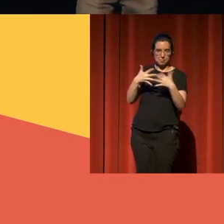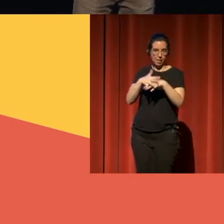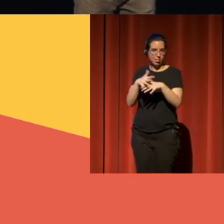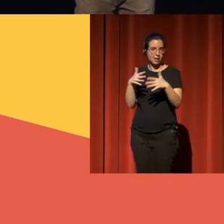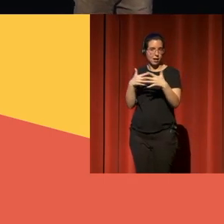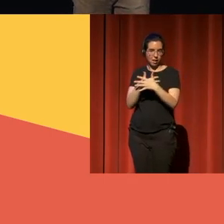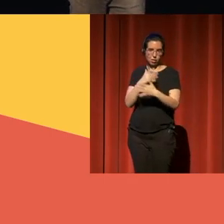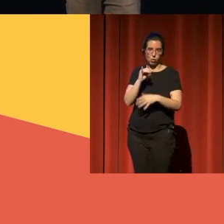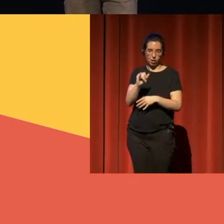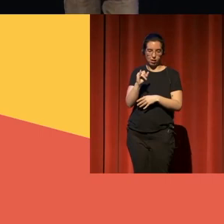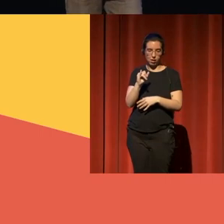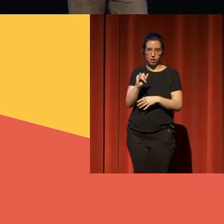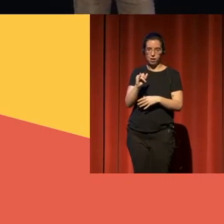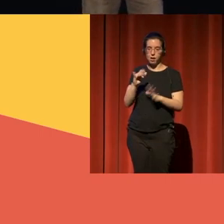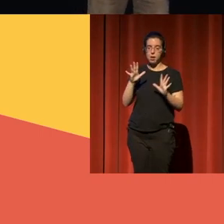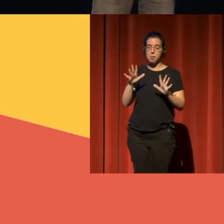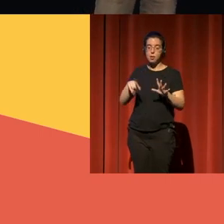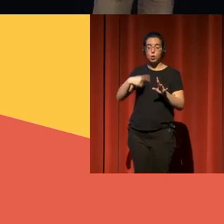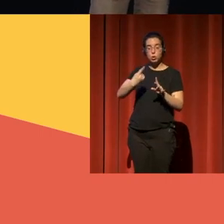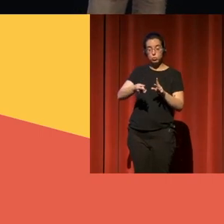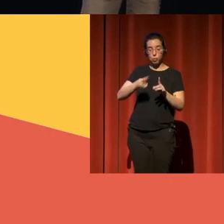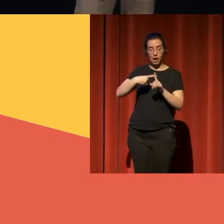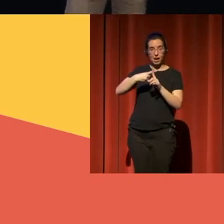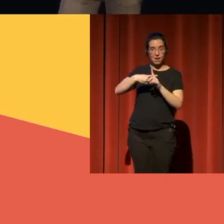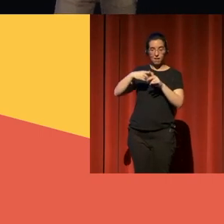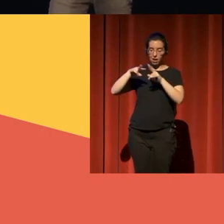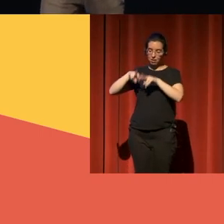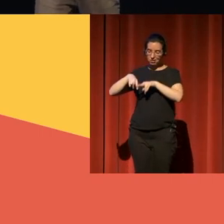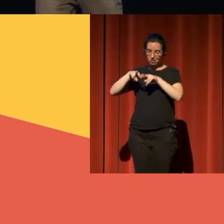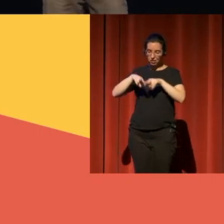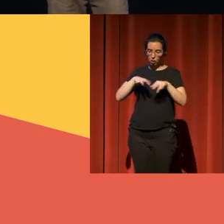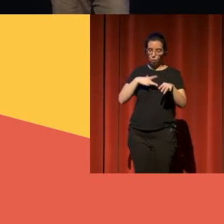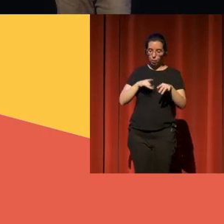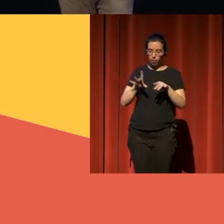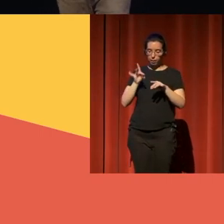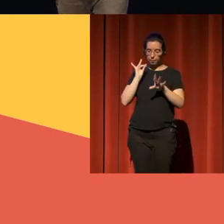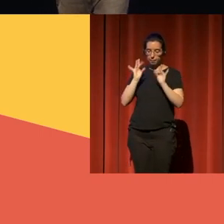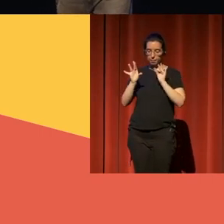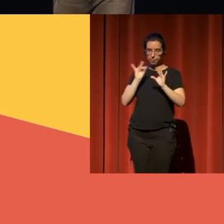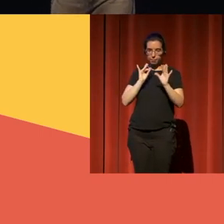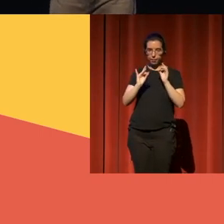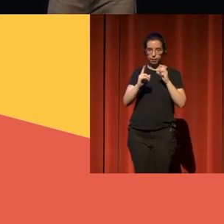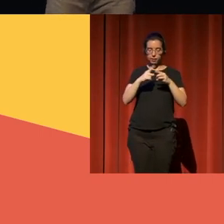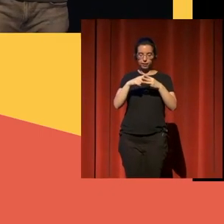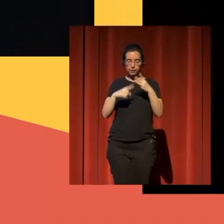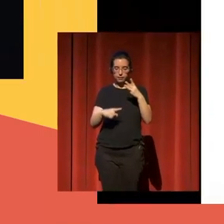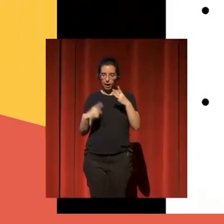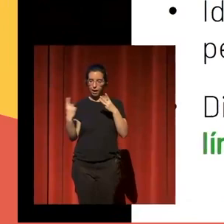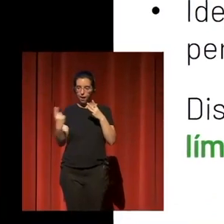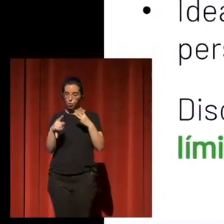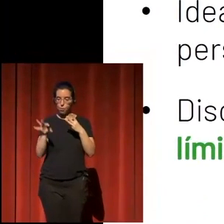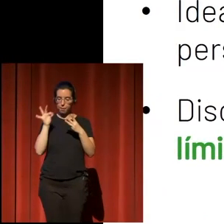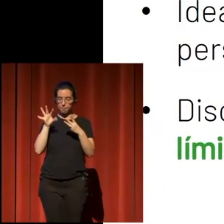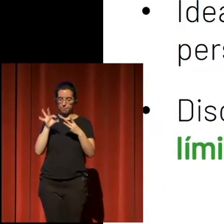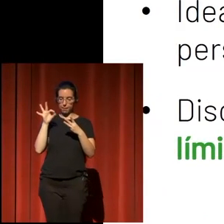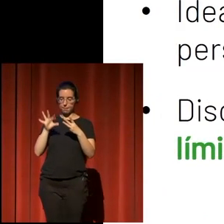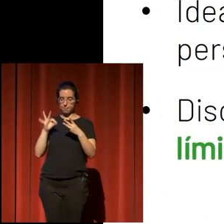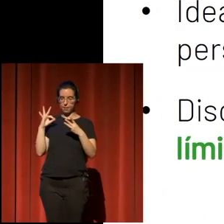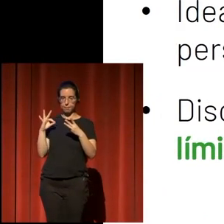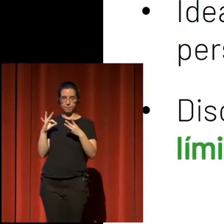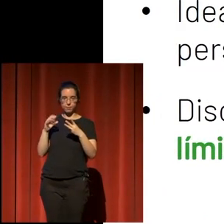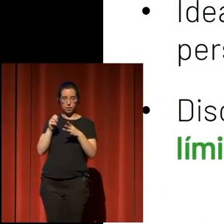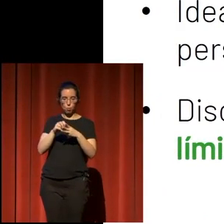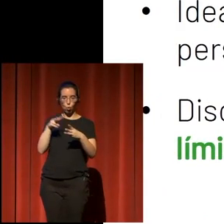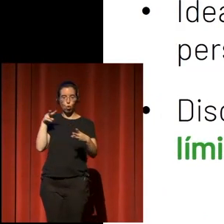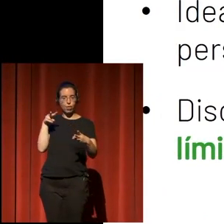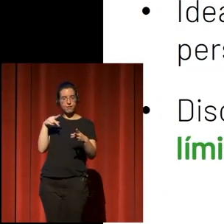verdad Pero a nivel analítico se pueden sacar unos rasgos esenciales digamos de cada de cada una de las de los enfoques